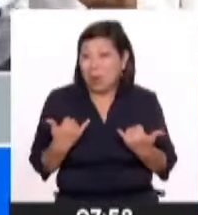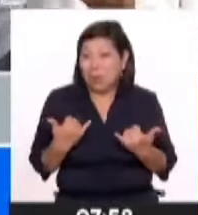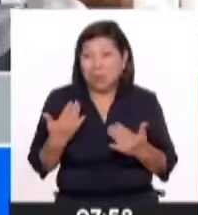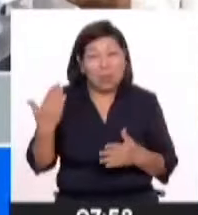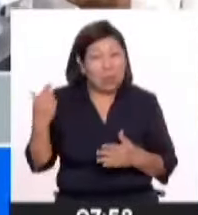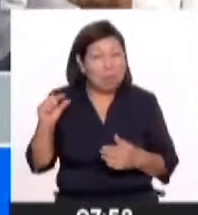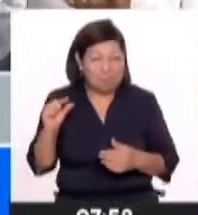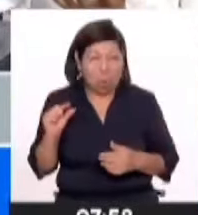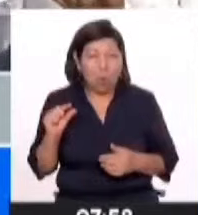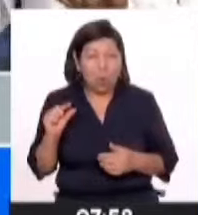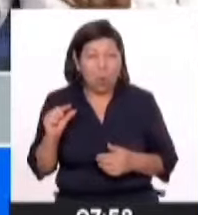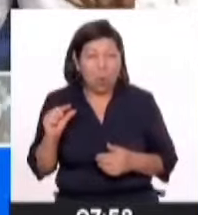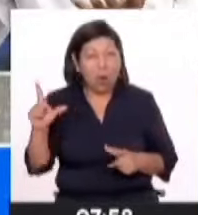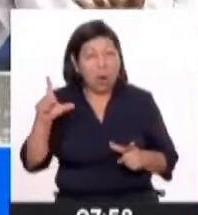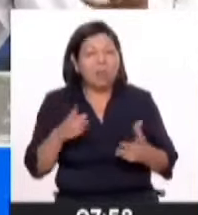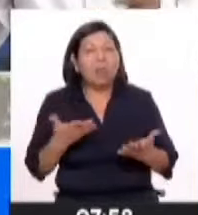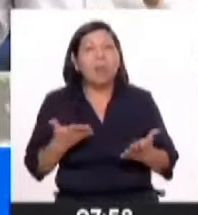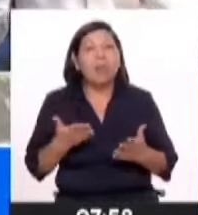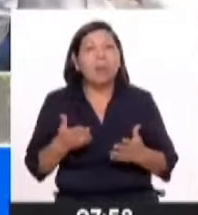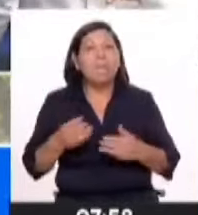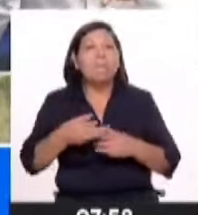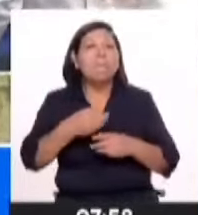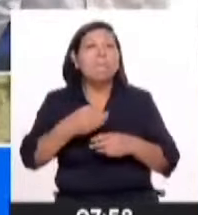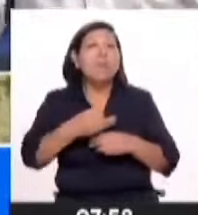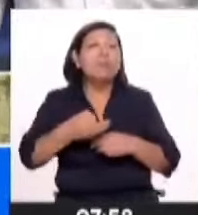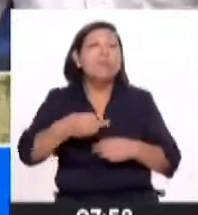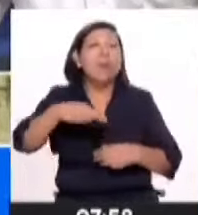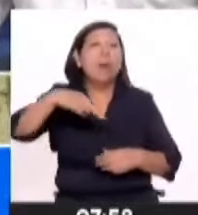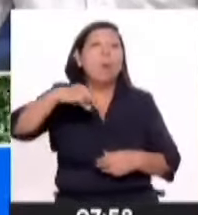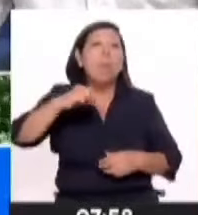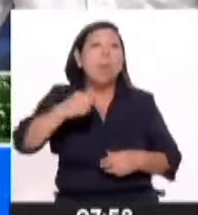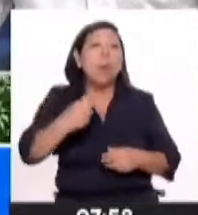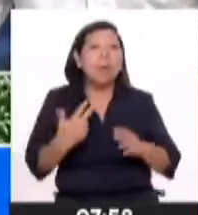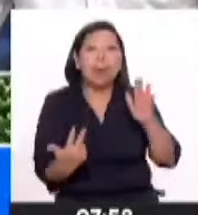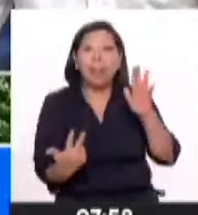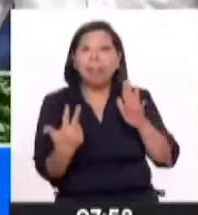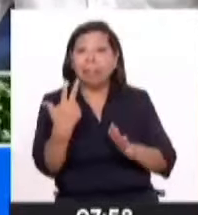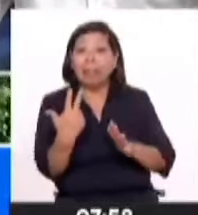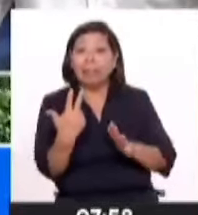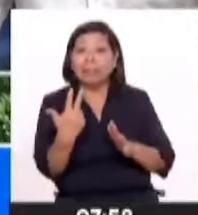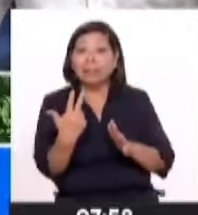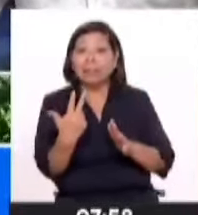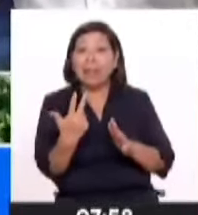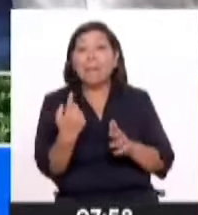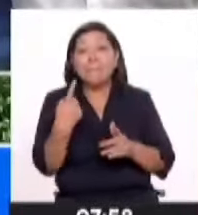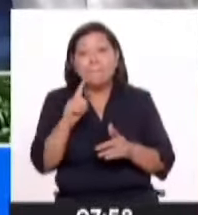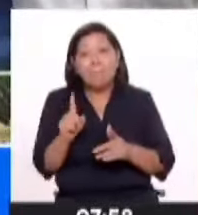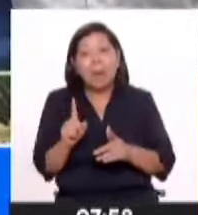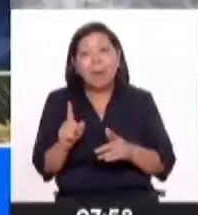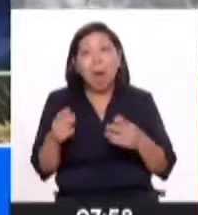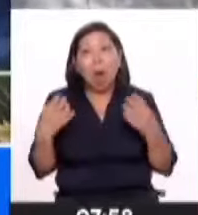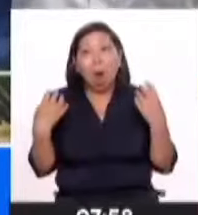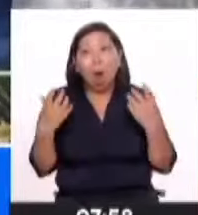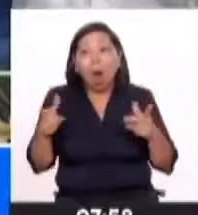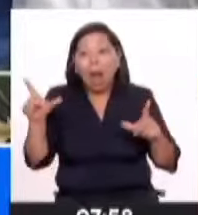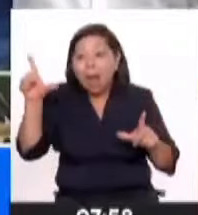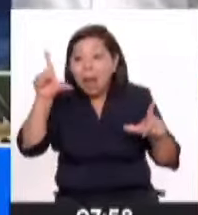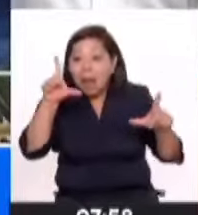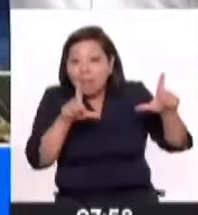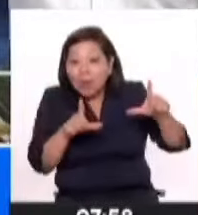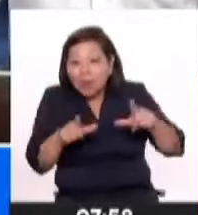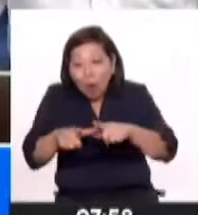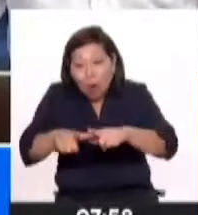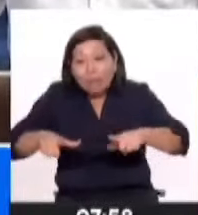último estamos implementando el laboratorio en Moquegua. O sea, tenemos una red de 13 que nos da la capacidad para brindar servicios a